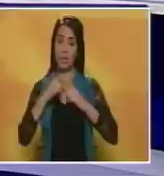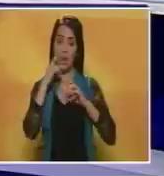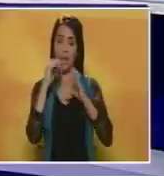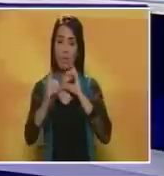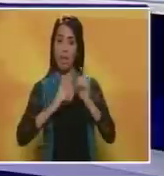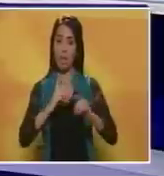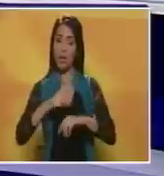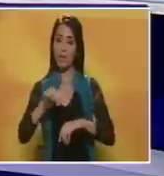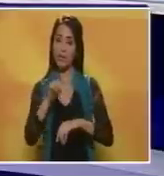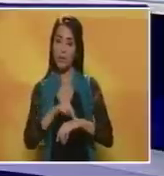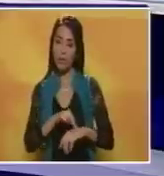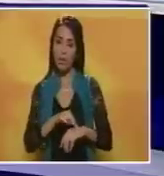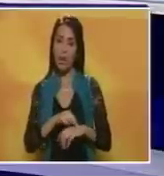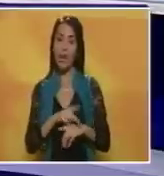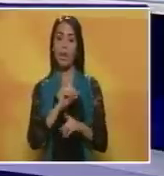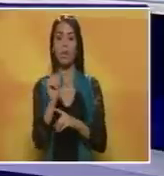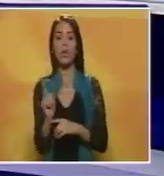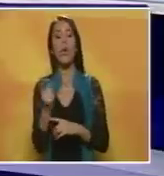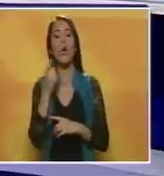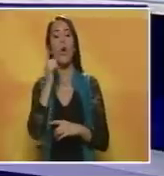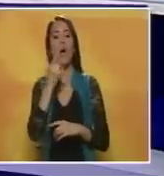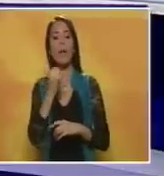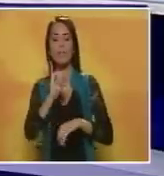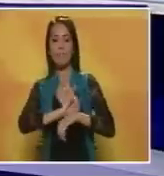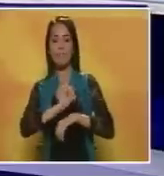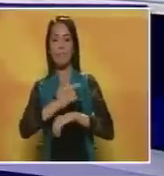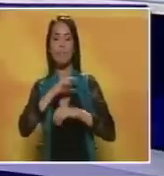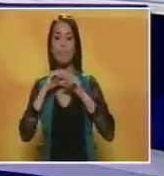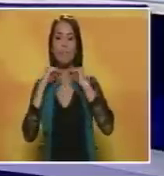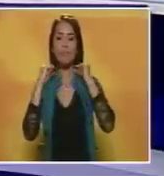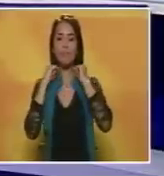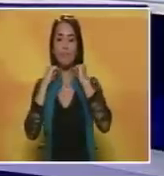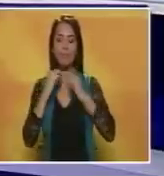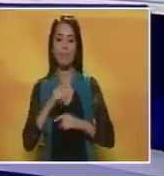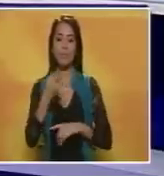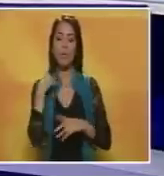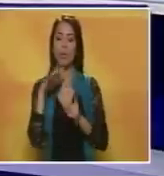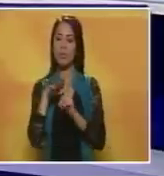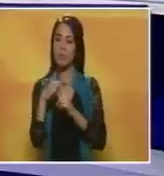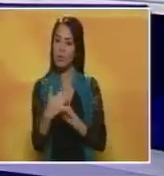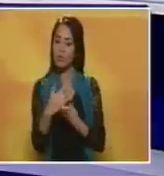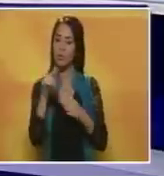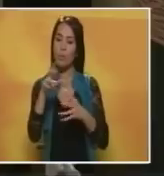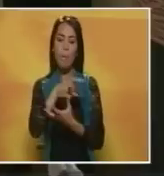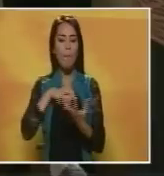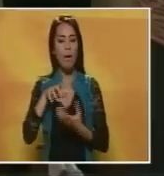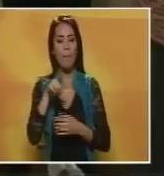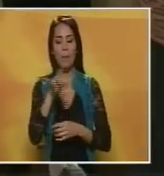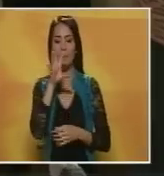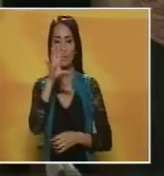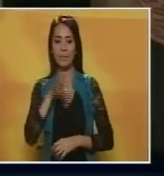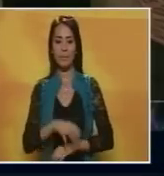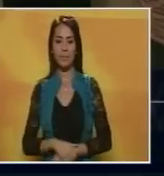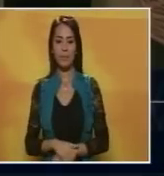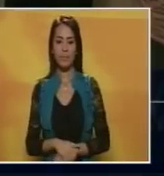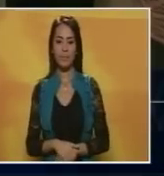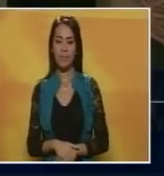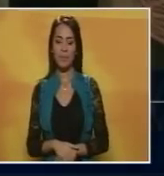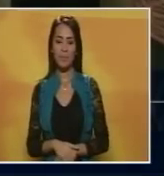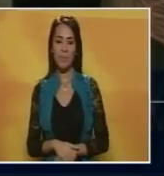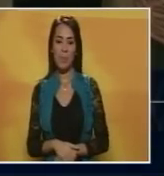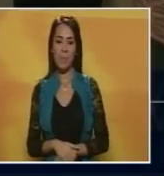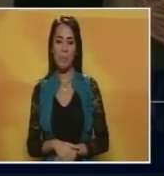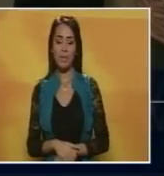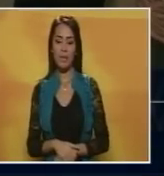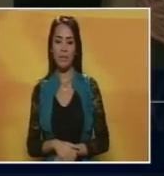con mediación de la conferencia episcopal para intentar solventar la crisis por la que atraviesa el país la convocatoria sin embargo no ha frenado